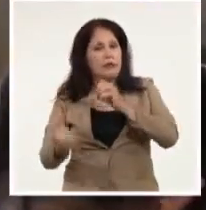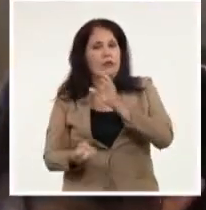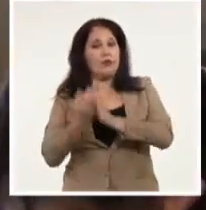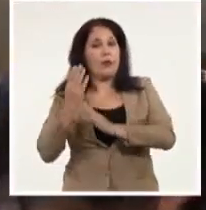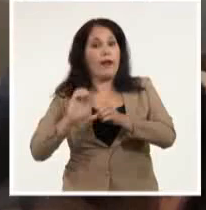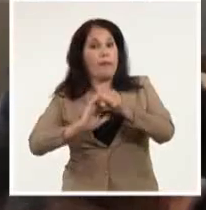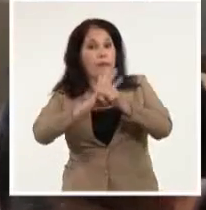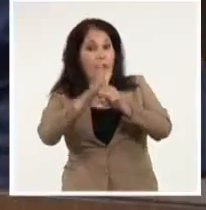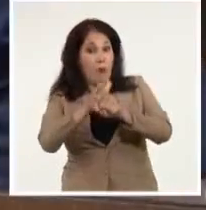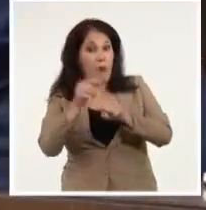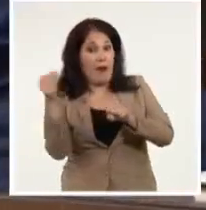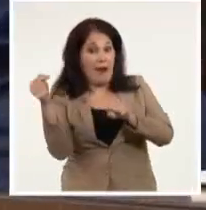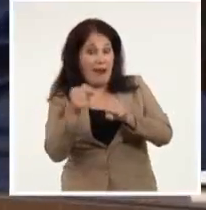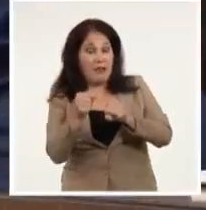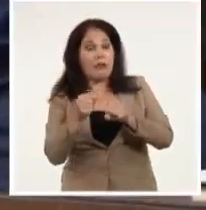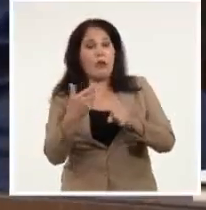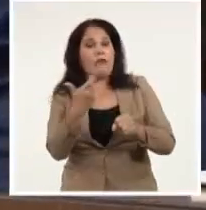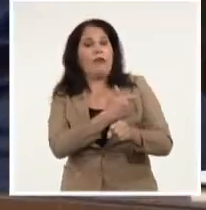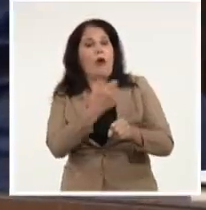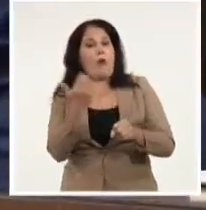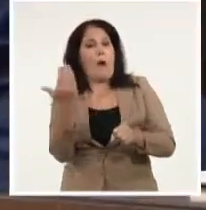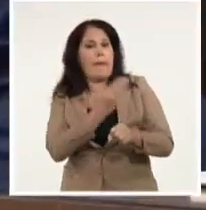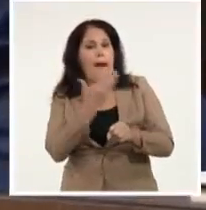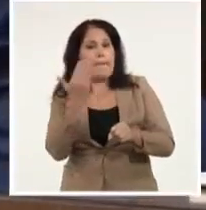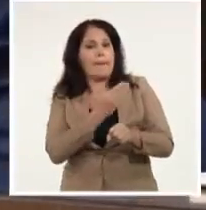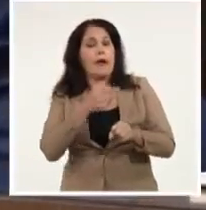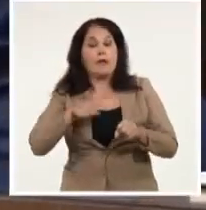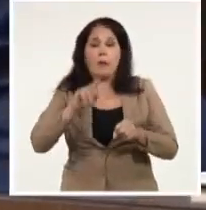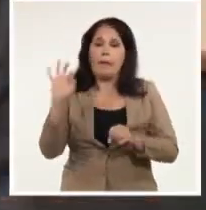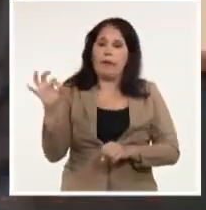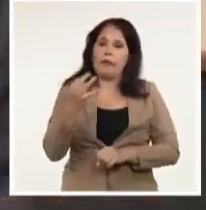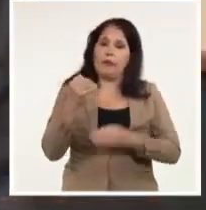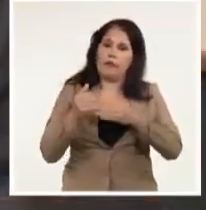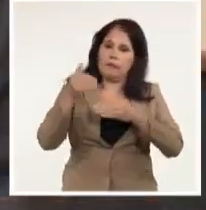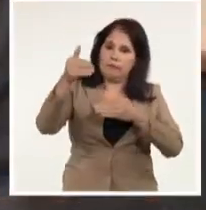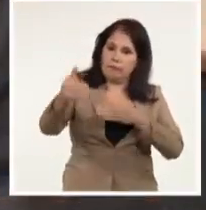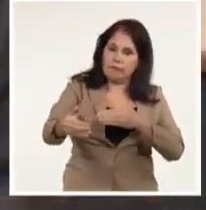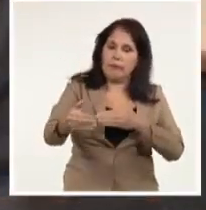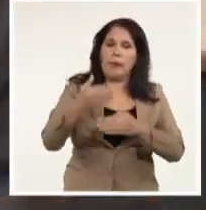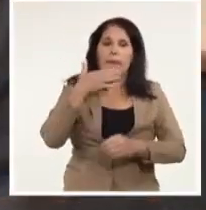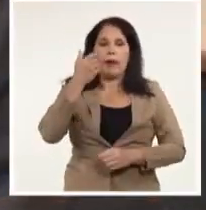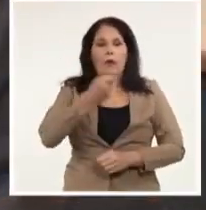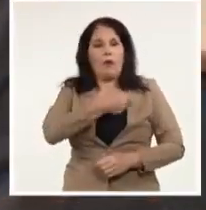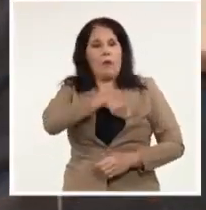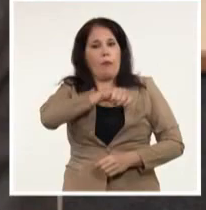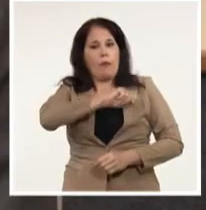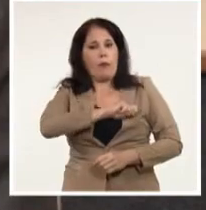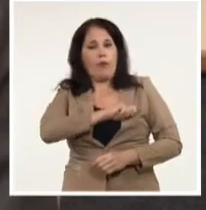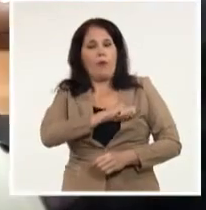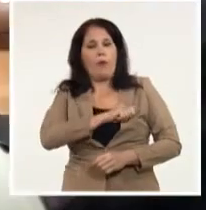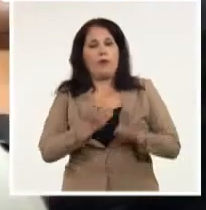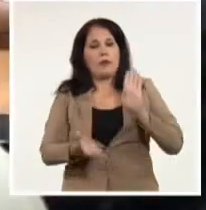se ha fortalecido y que tiene el reto de seguir perfeccionándose siempre en favor del bienestar humano